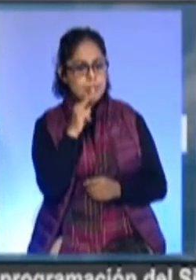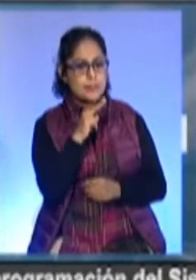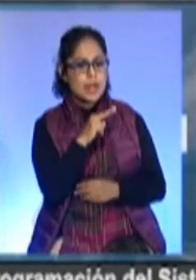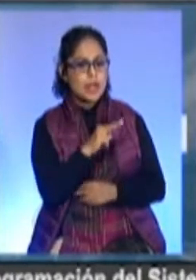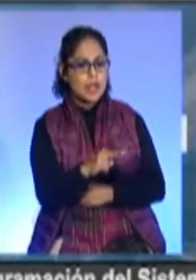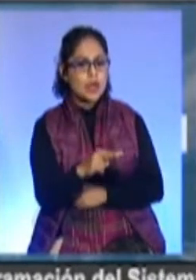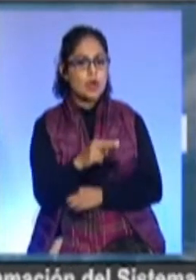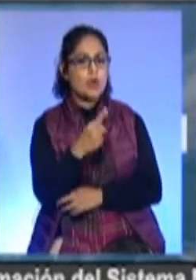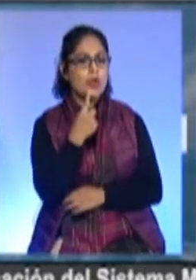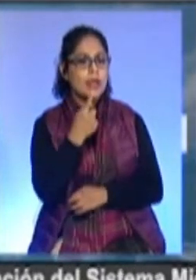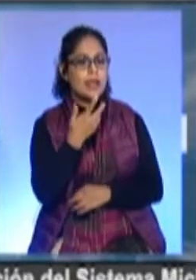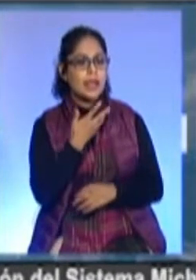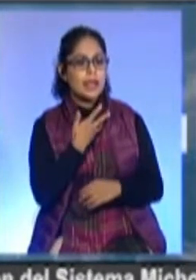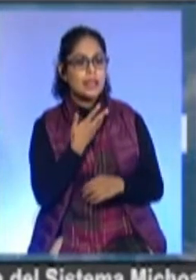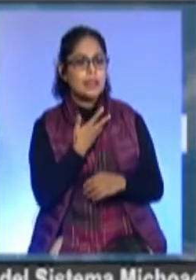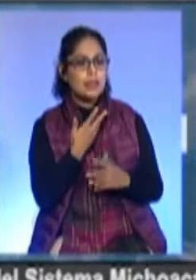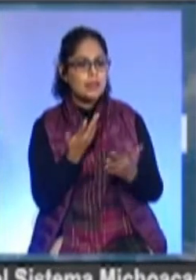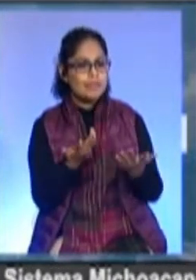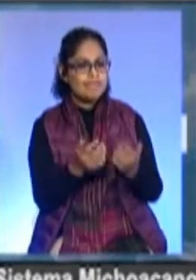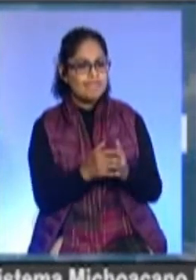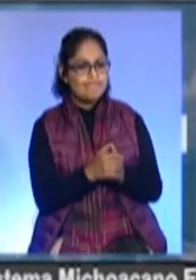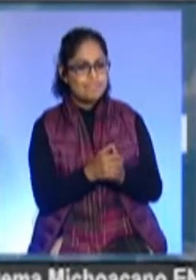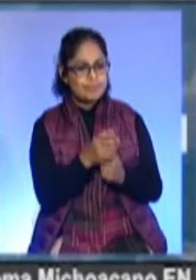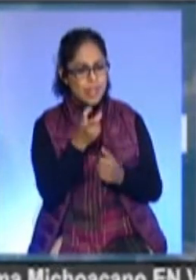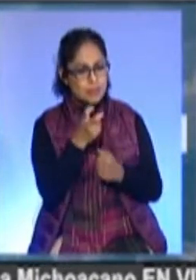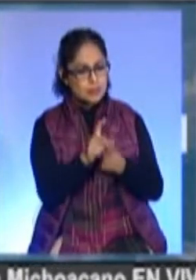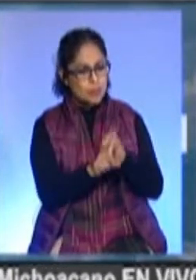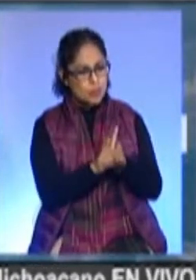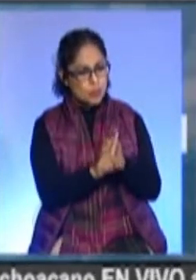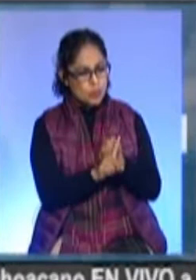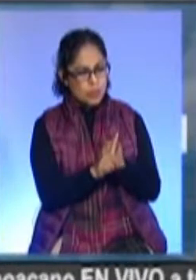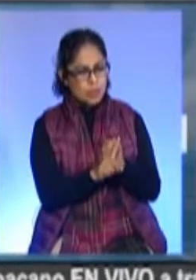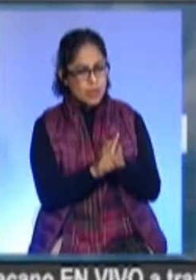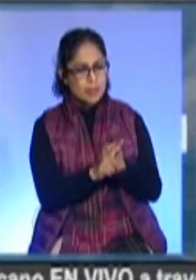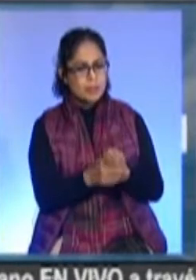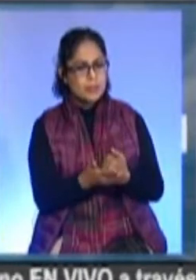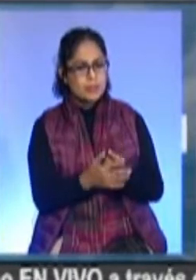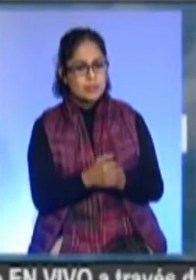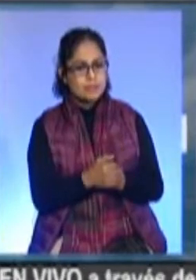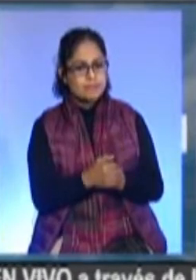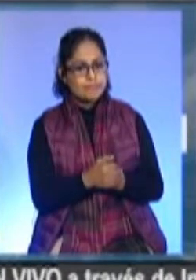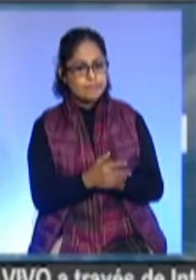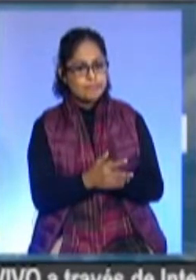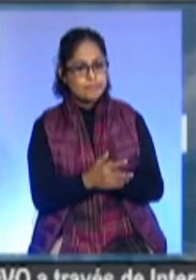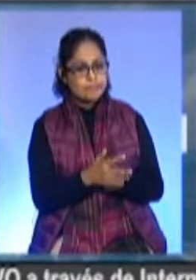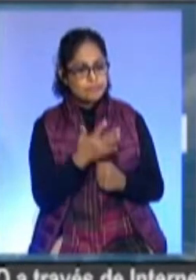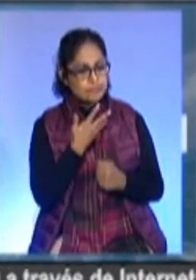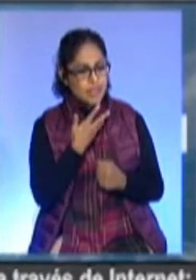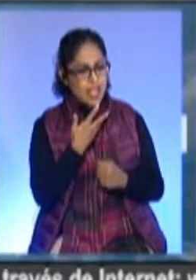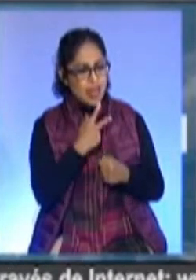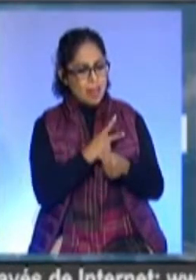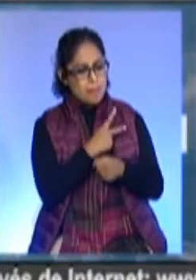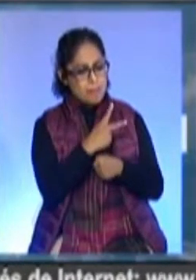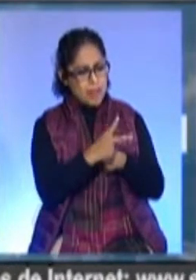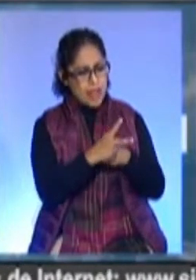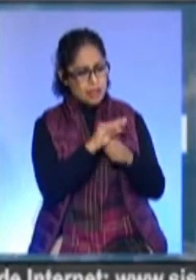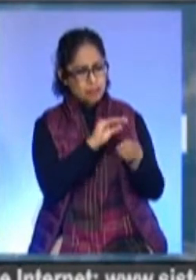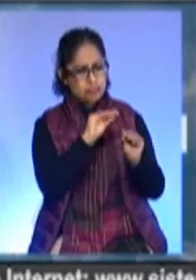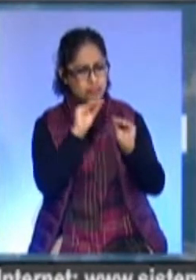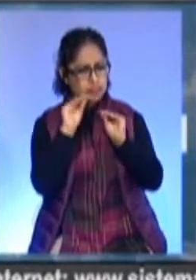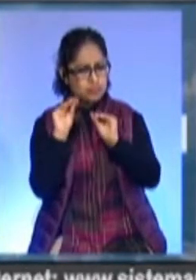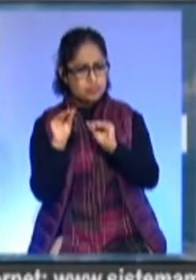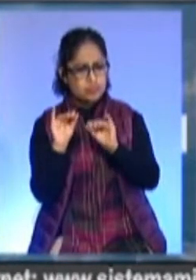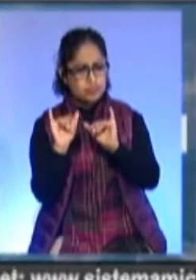que tienen esta pues, situación, este fenómeno de pues, estar en otro país, y desde luego